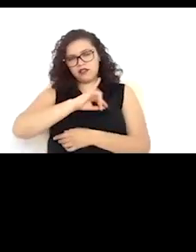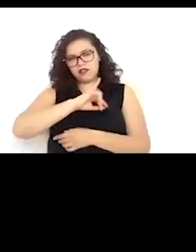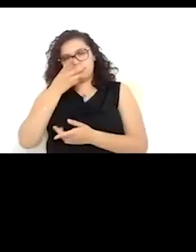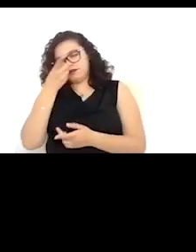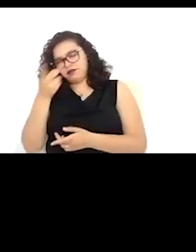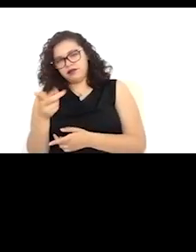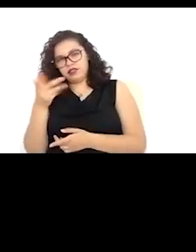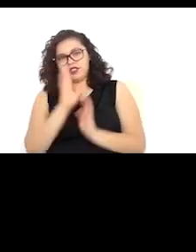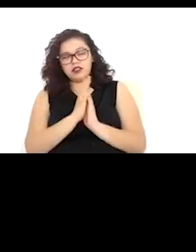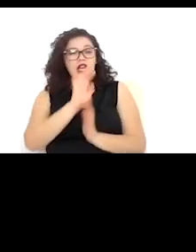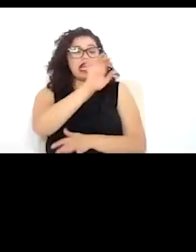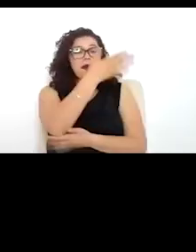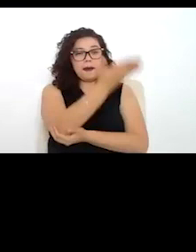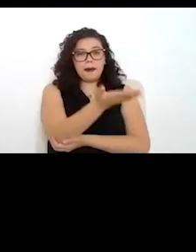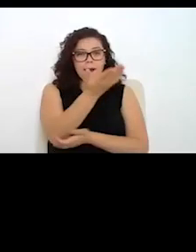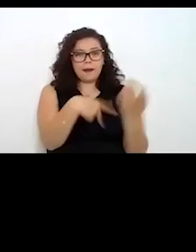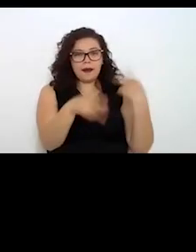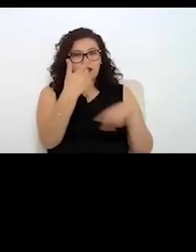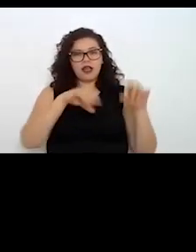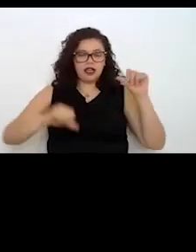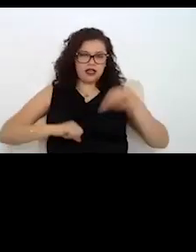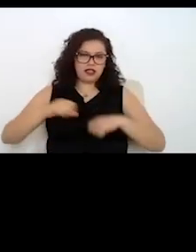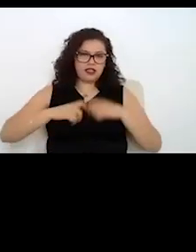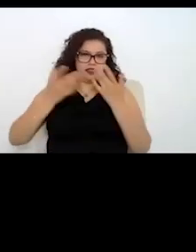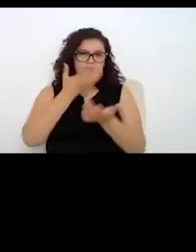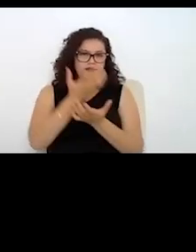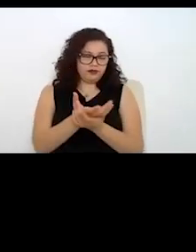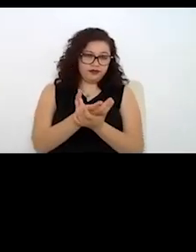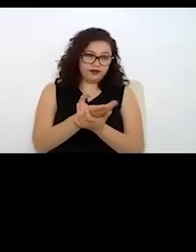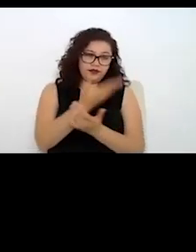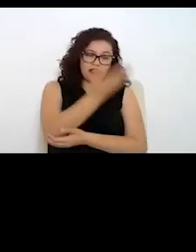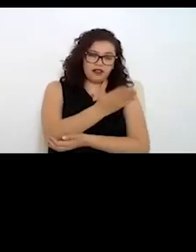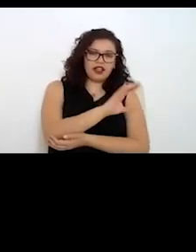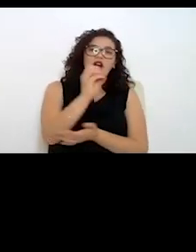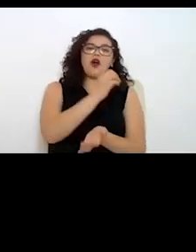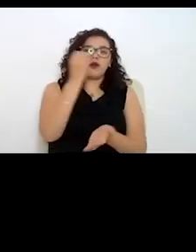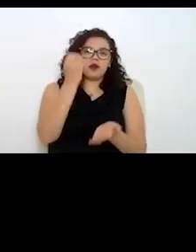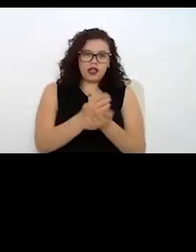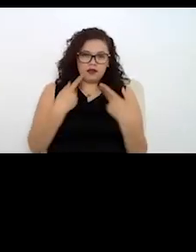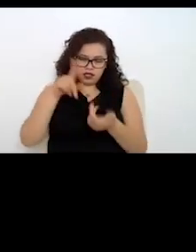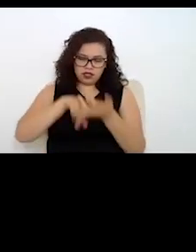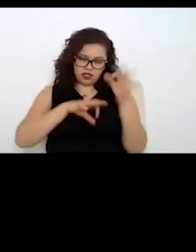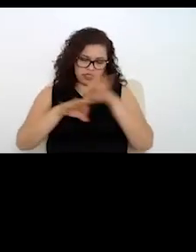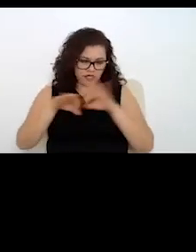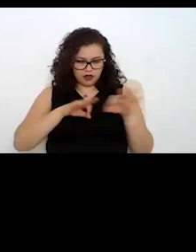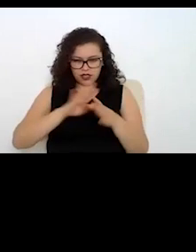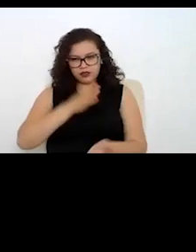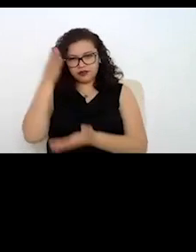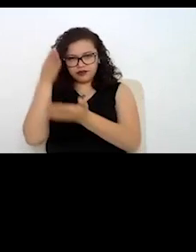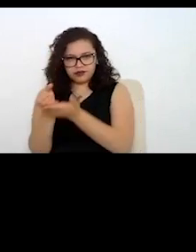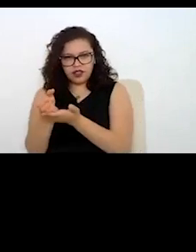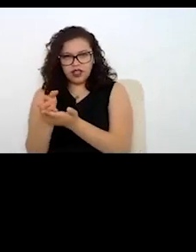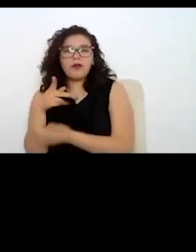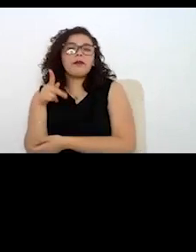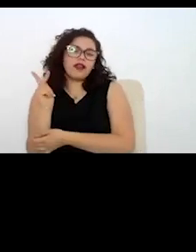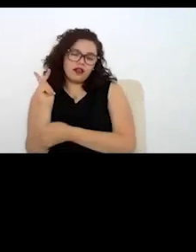está solicitando tener actividades en los días de descanso, sí es obligación del trabajador acudir a los mismos. Sin embargo, también